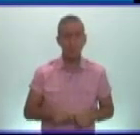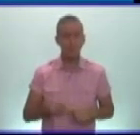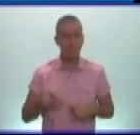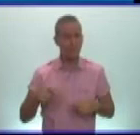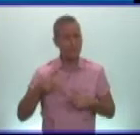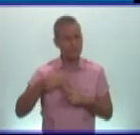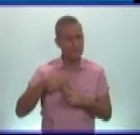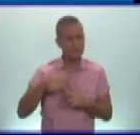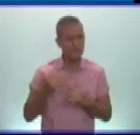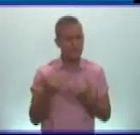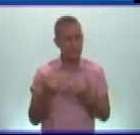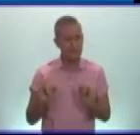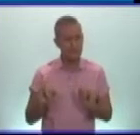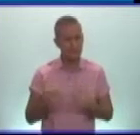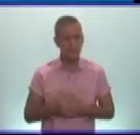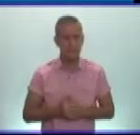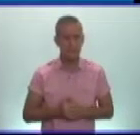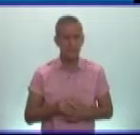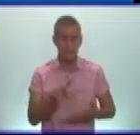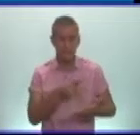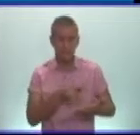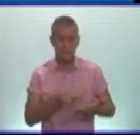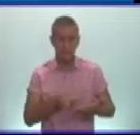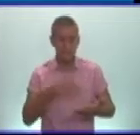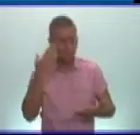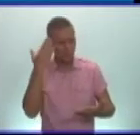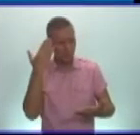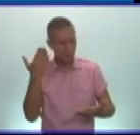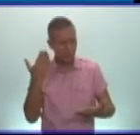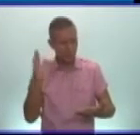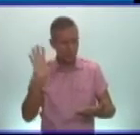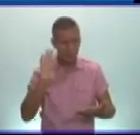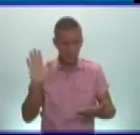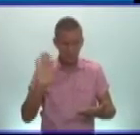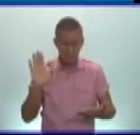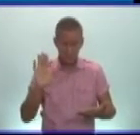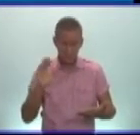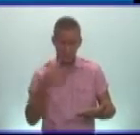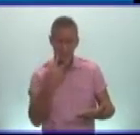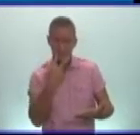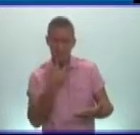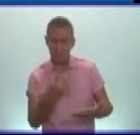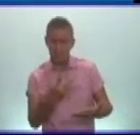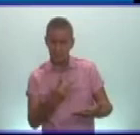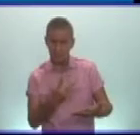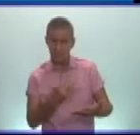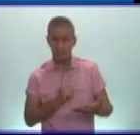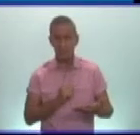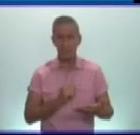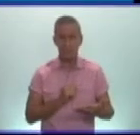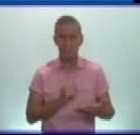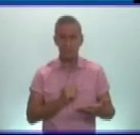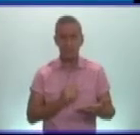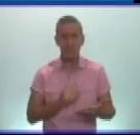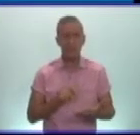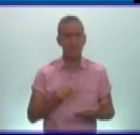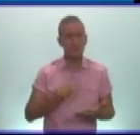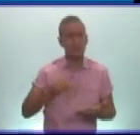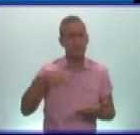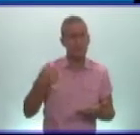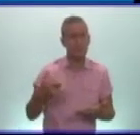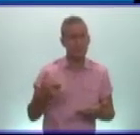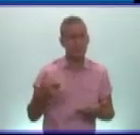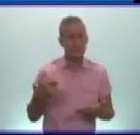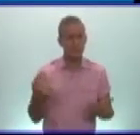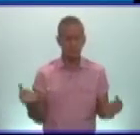independiente. Dice, lee los saludos y despedidas que aparecen a continuación y determina si corresponden a